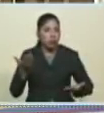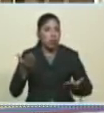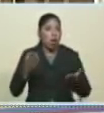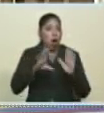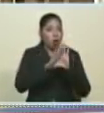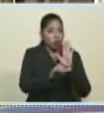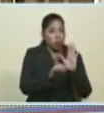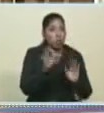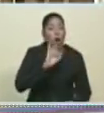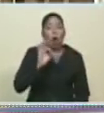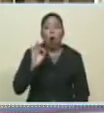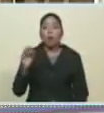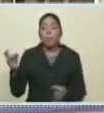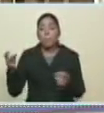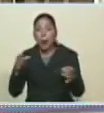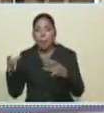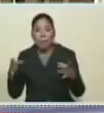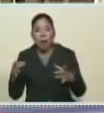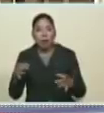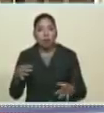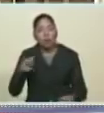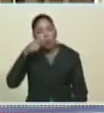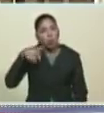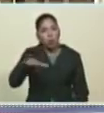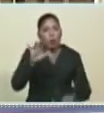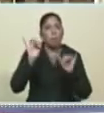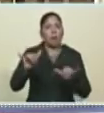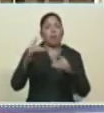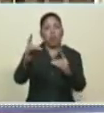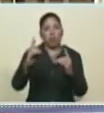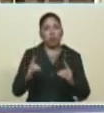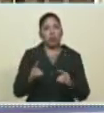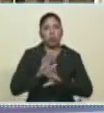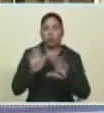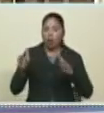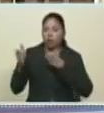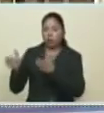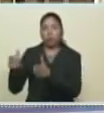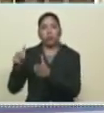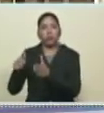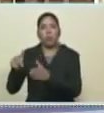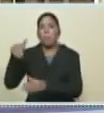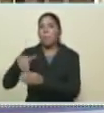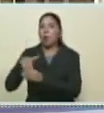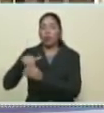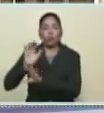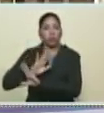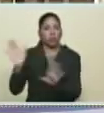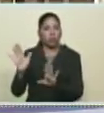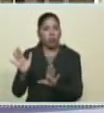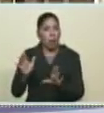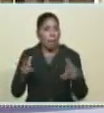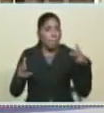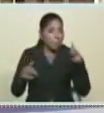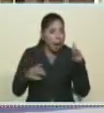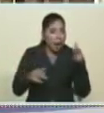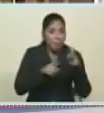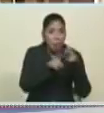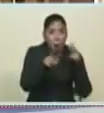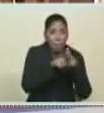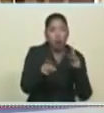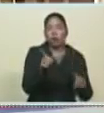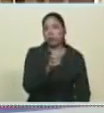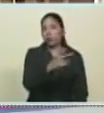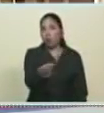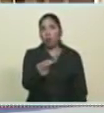constituyente o guarimba. Y el pueblo ya eligió, el pueblo tomó un camino, el pueblo dijo votos, balas no, votos